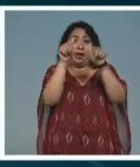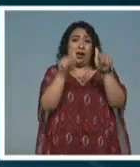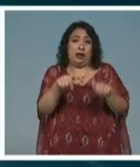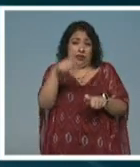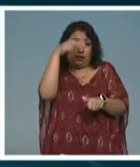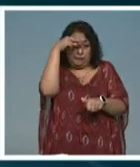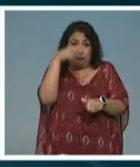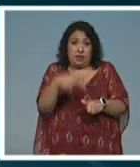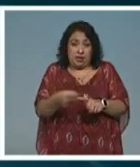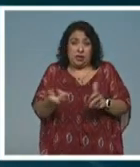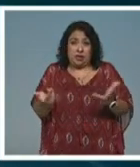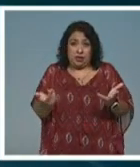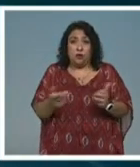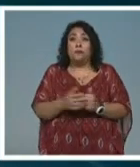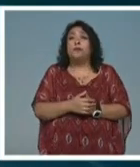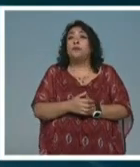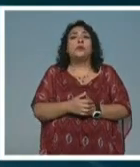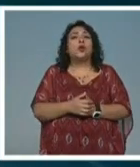México,